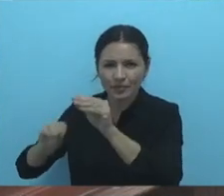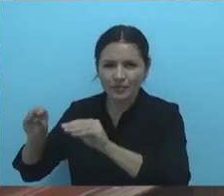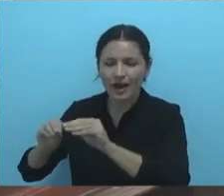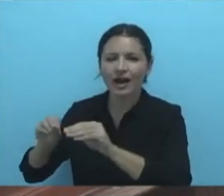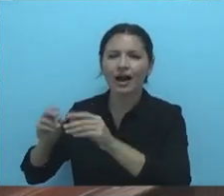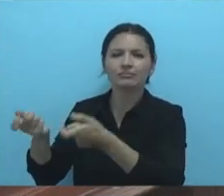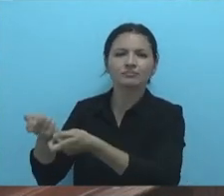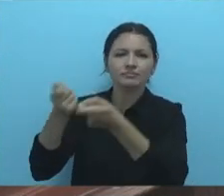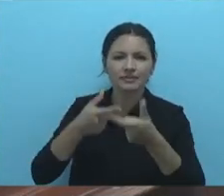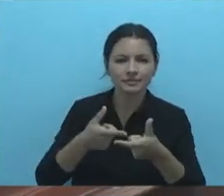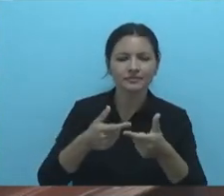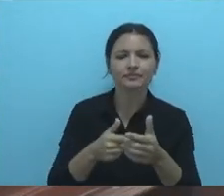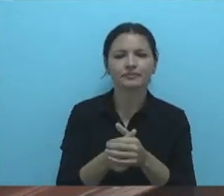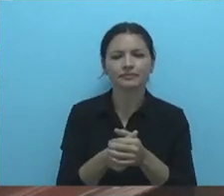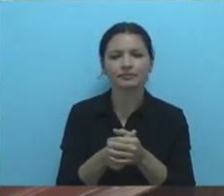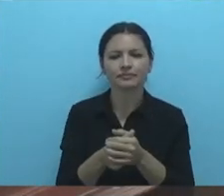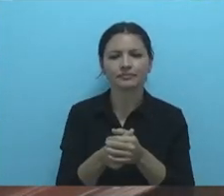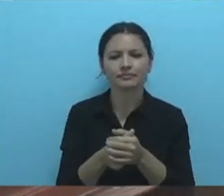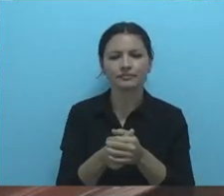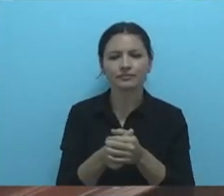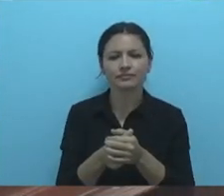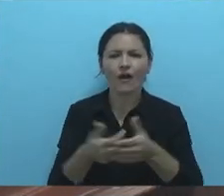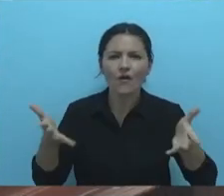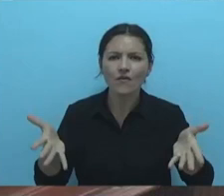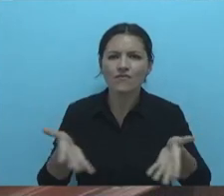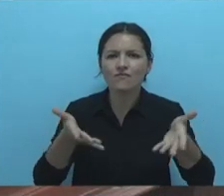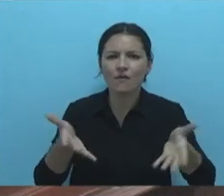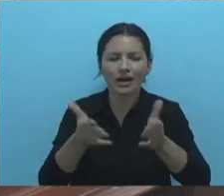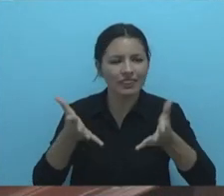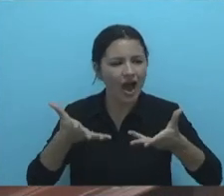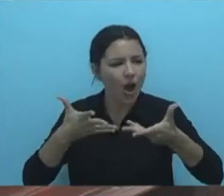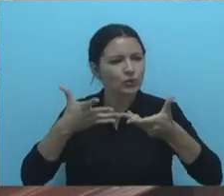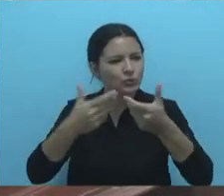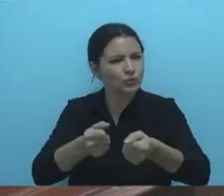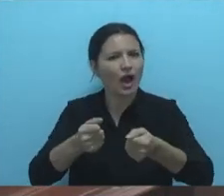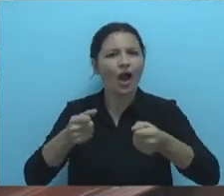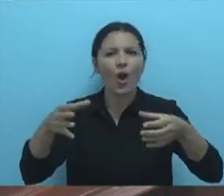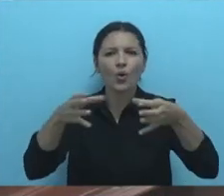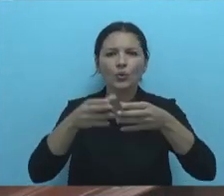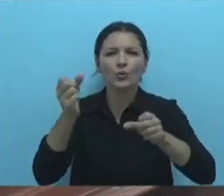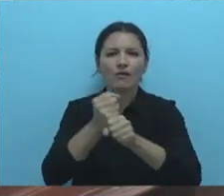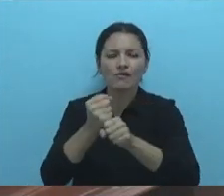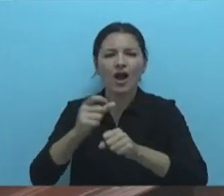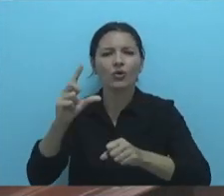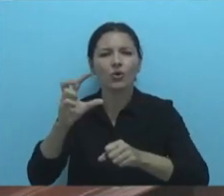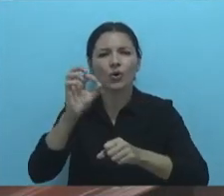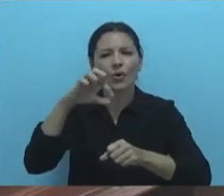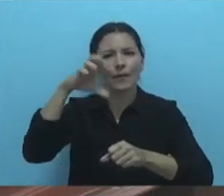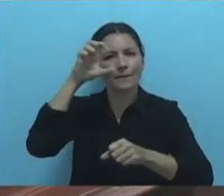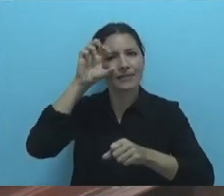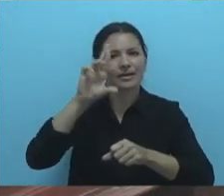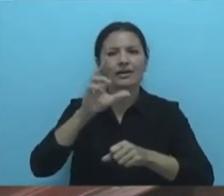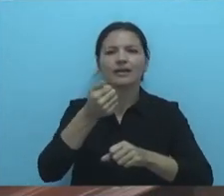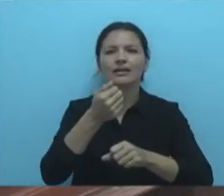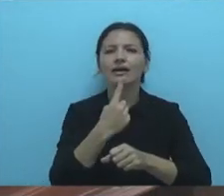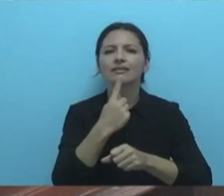de diputadas y diputados y tiene que ver con el fomento y el acompañamiento a las cooperativas de trabajo y todo lo que tiene que